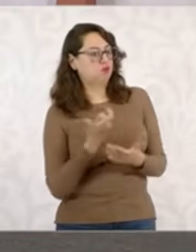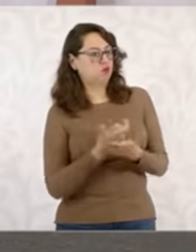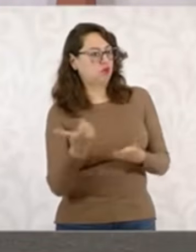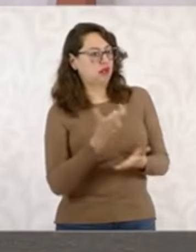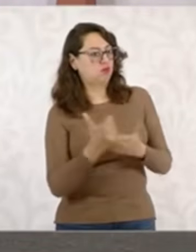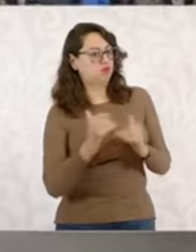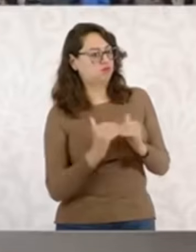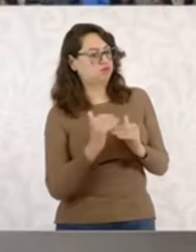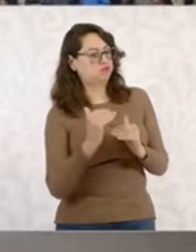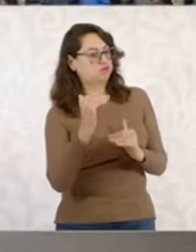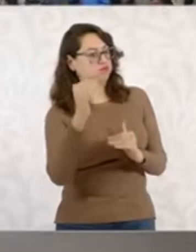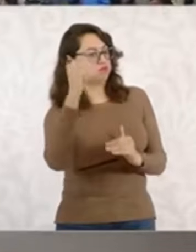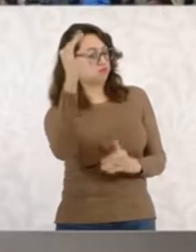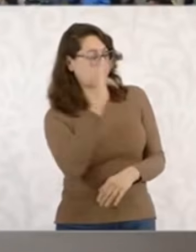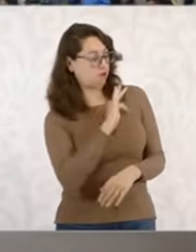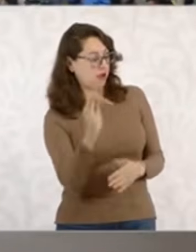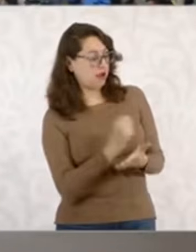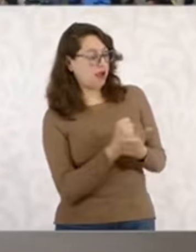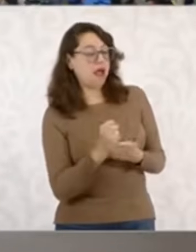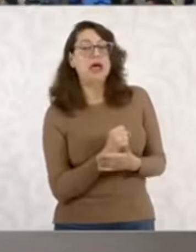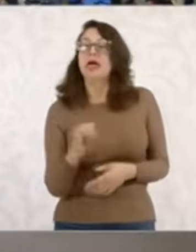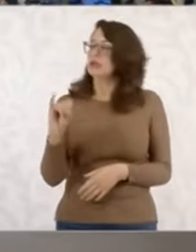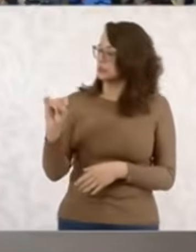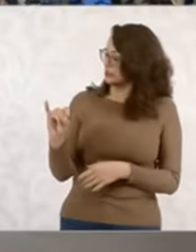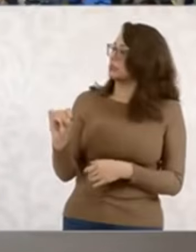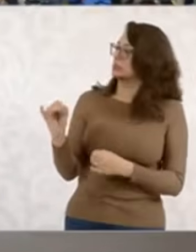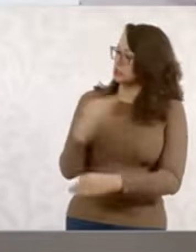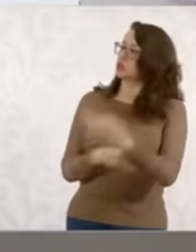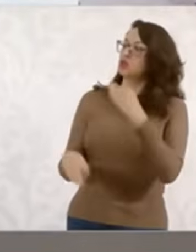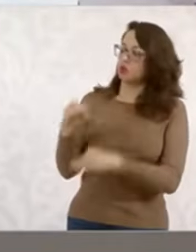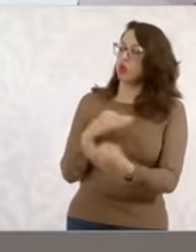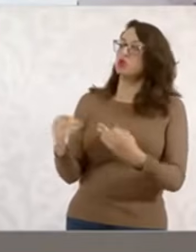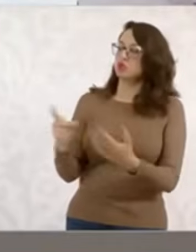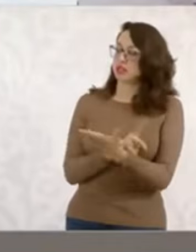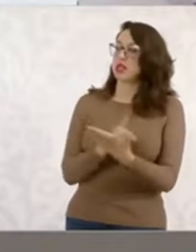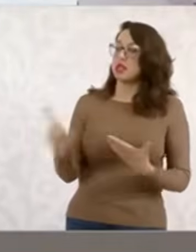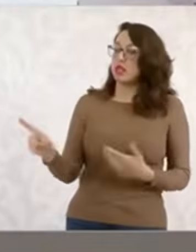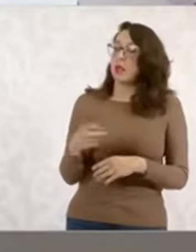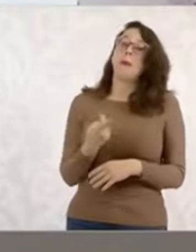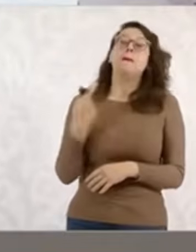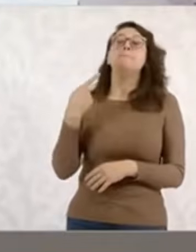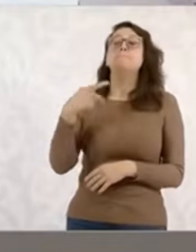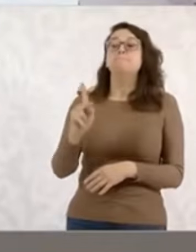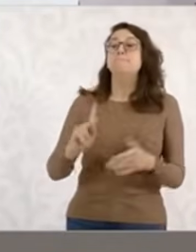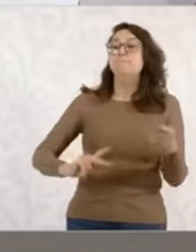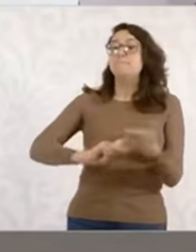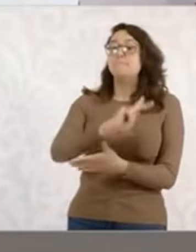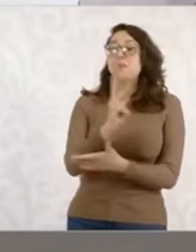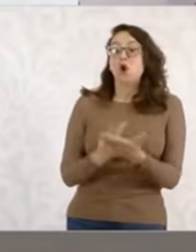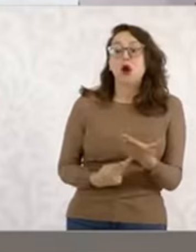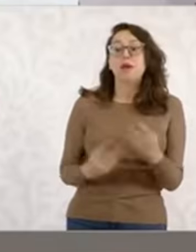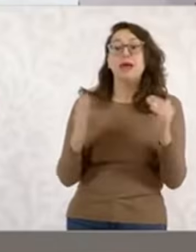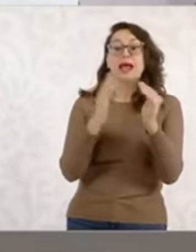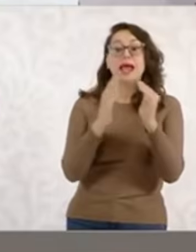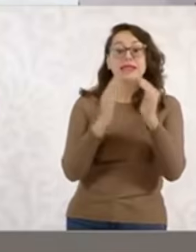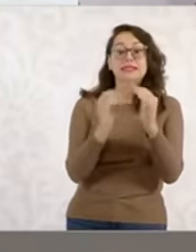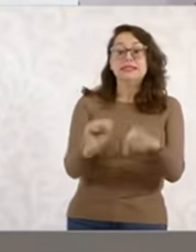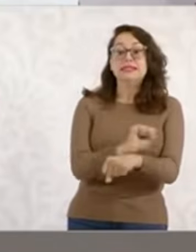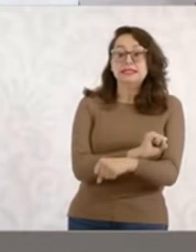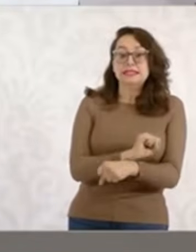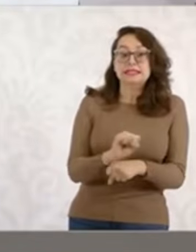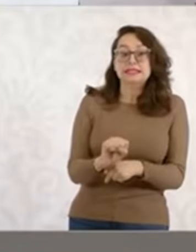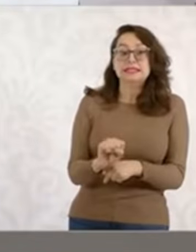Infonavit. Todos tienen acceso a un crédito Infonavit. El tema es que para el programa de vivienda para el bienestar, estas